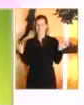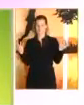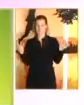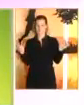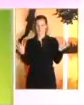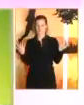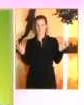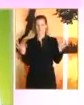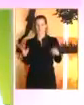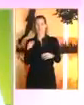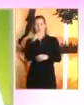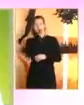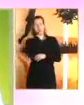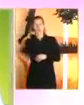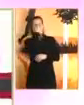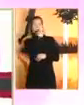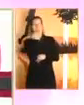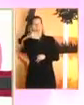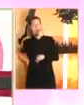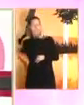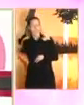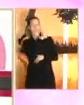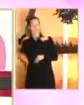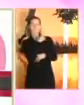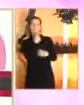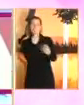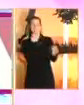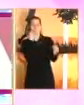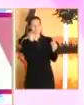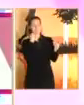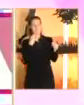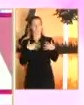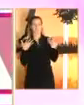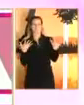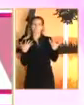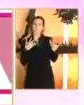una y sorpresa, por la cara sí. que has puesto me parece que va a ser bastante Porque interesante. Porque va a ser una sorpresa de